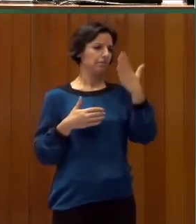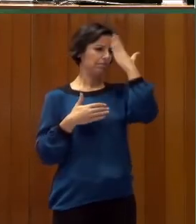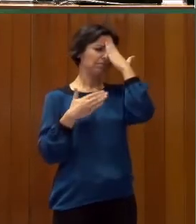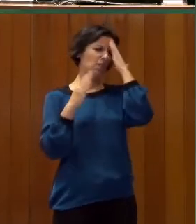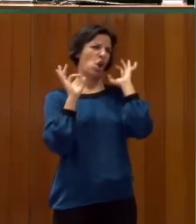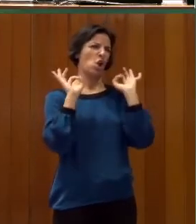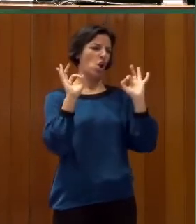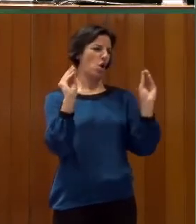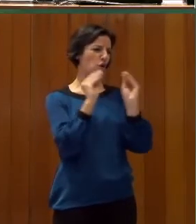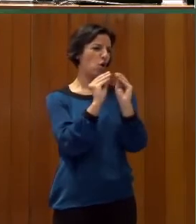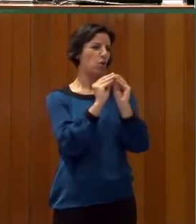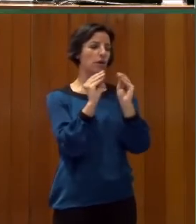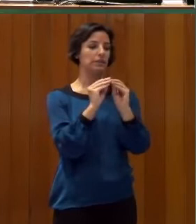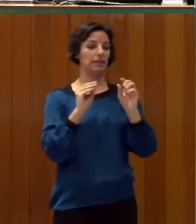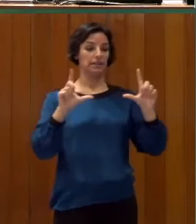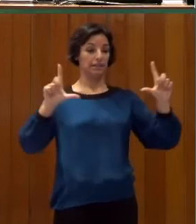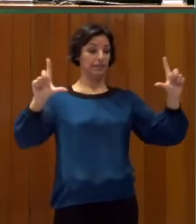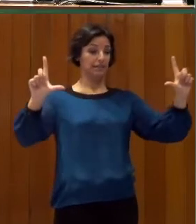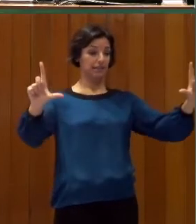congruente,